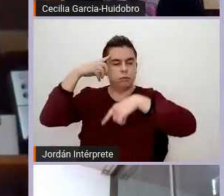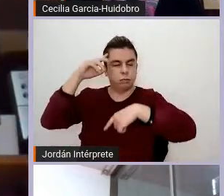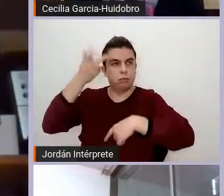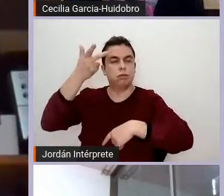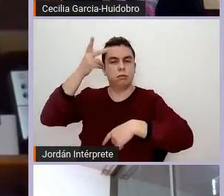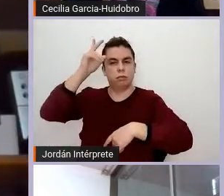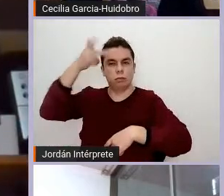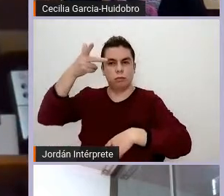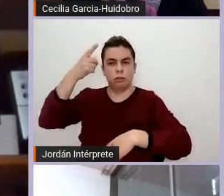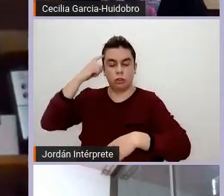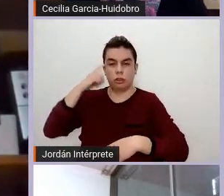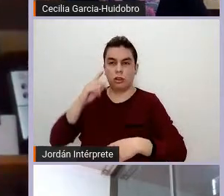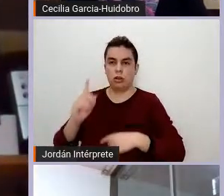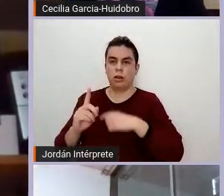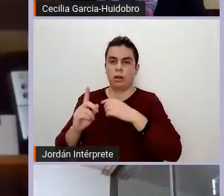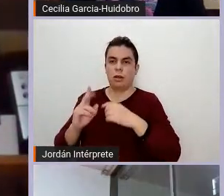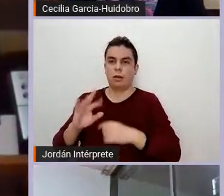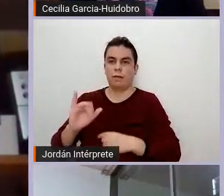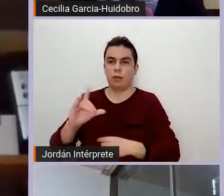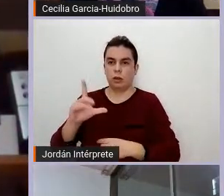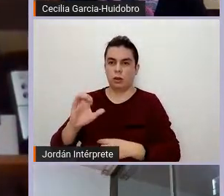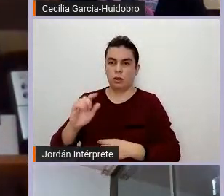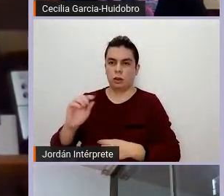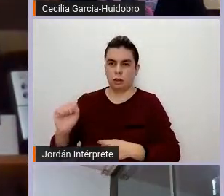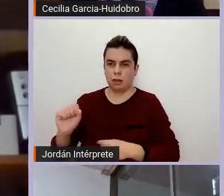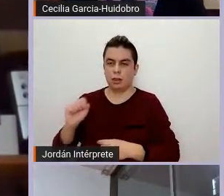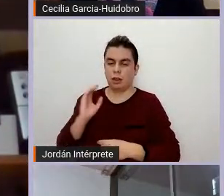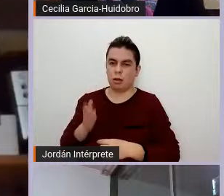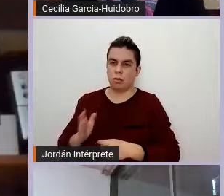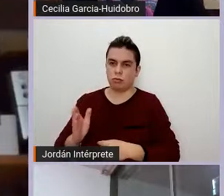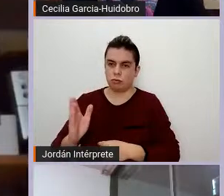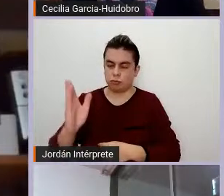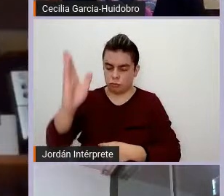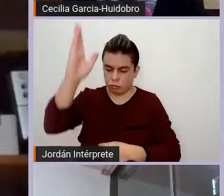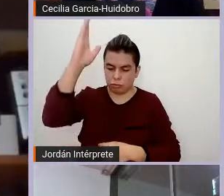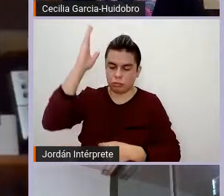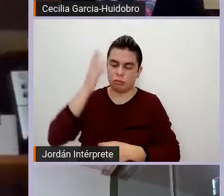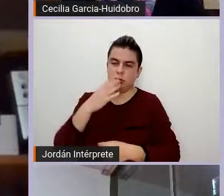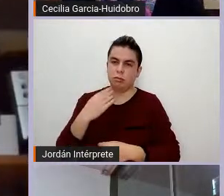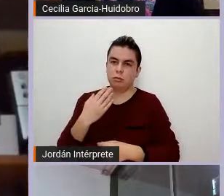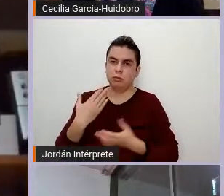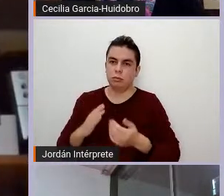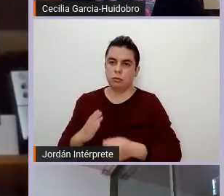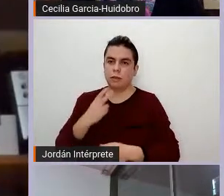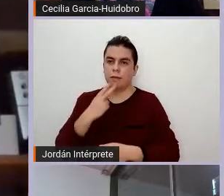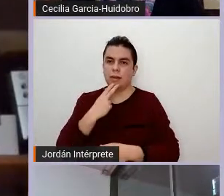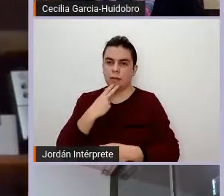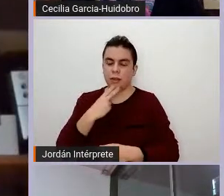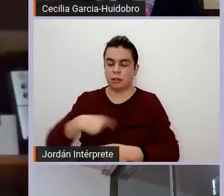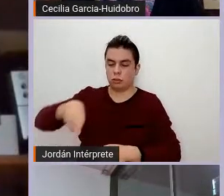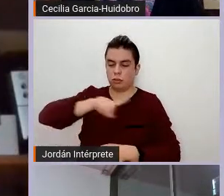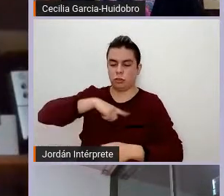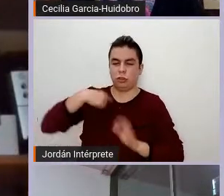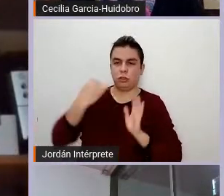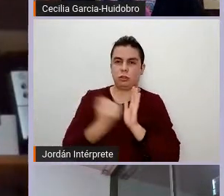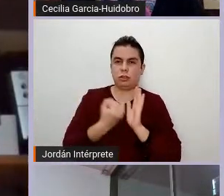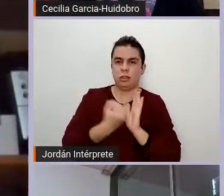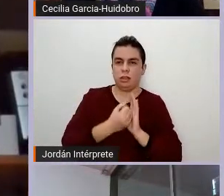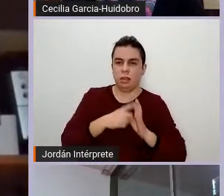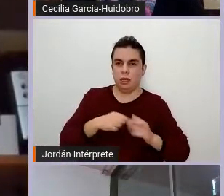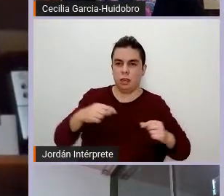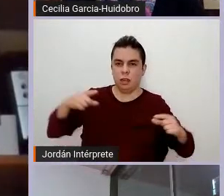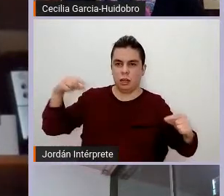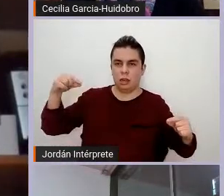tiene para rato sobreviviendo en nuestra identidad, sobreviviendo en nuestra memoria con su obra, y creo que de alguna